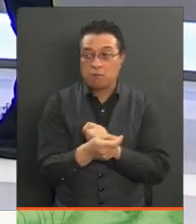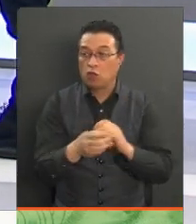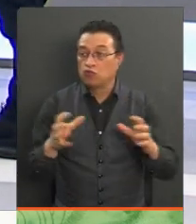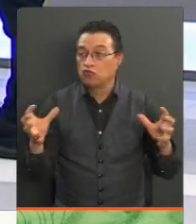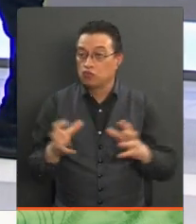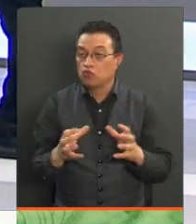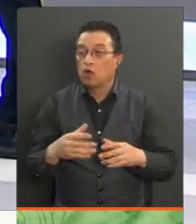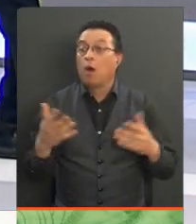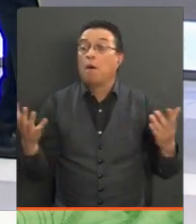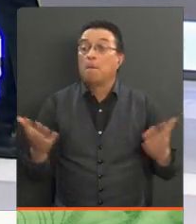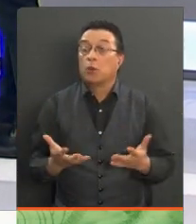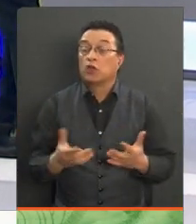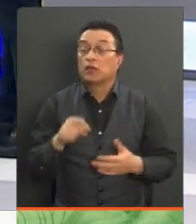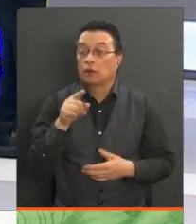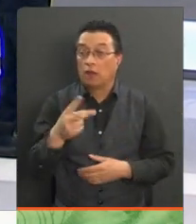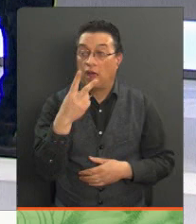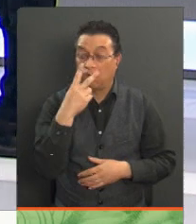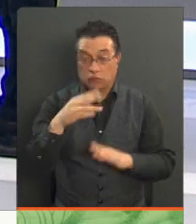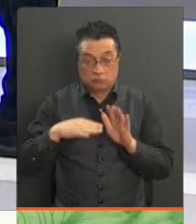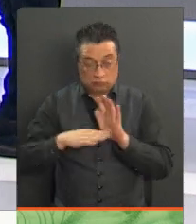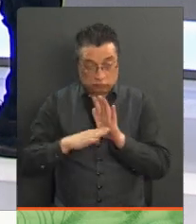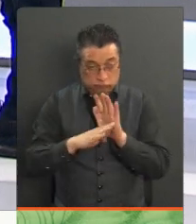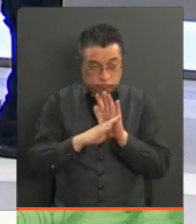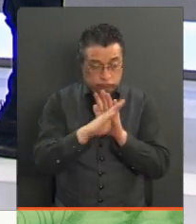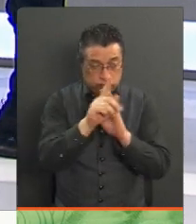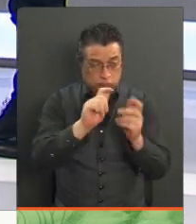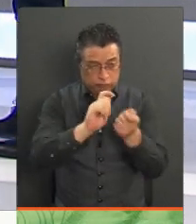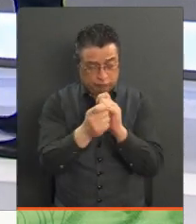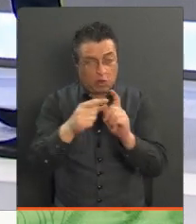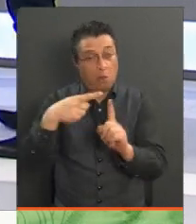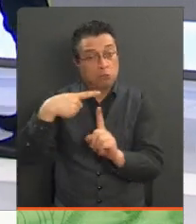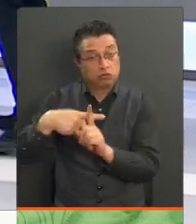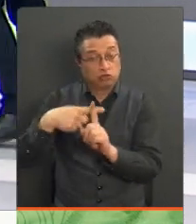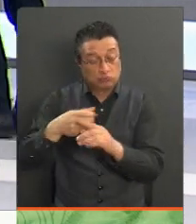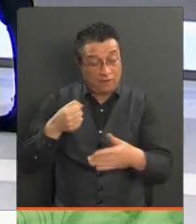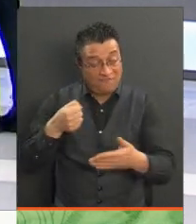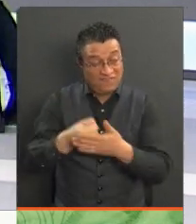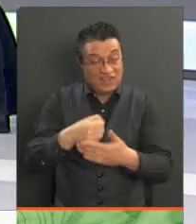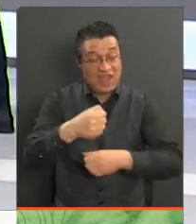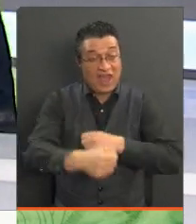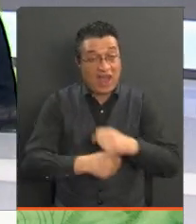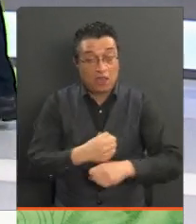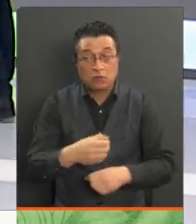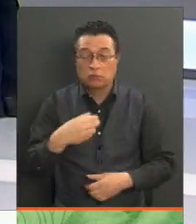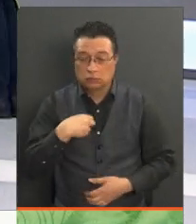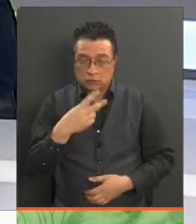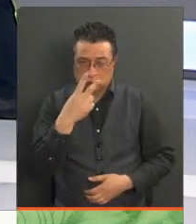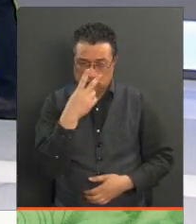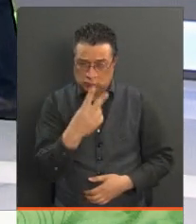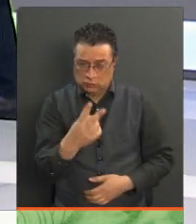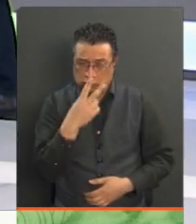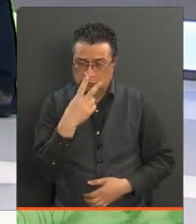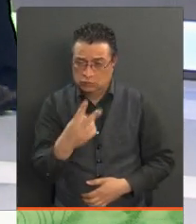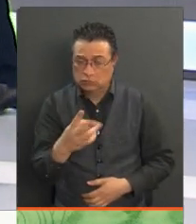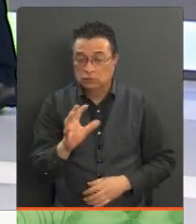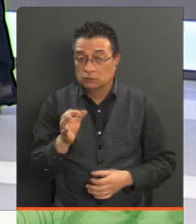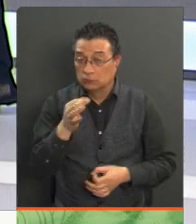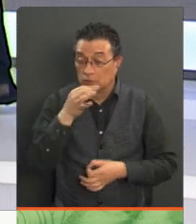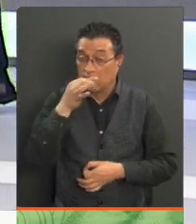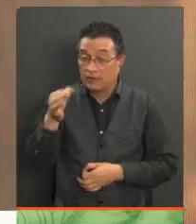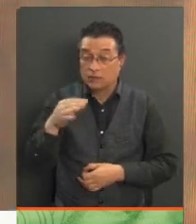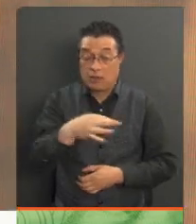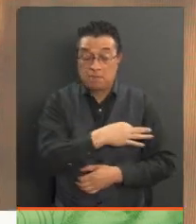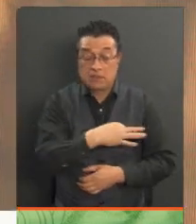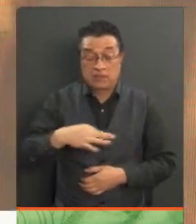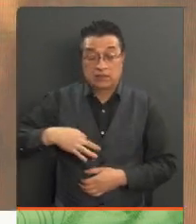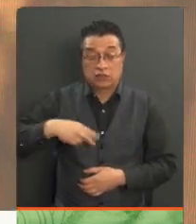si veíamos un crecimiento y una corrección positiva para el final de este año, lo que estamos observando, lo que dice el Ministerio de